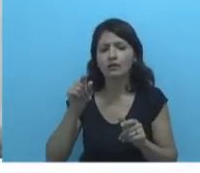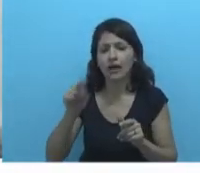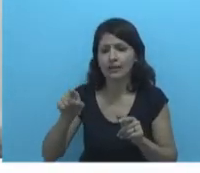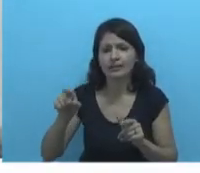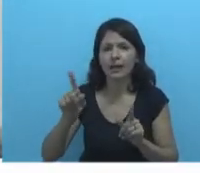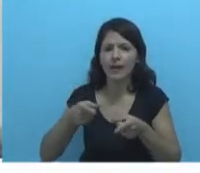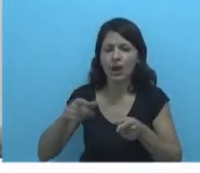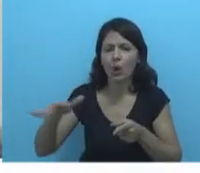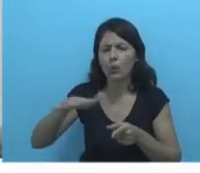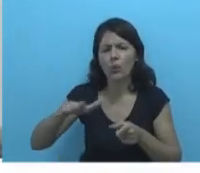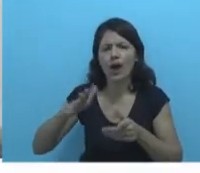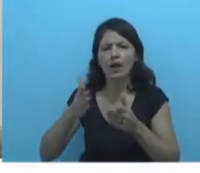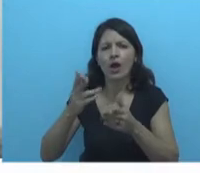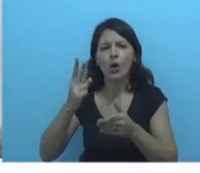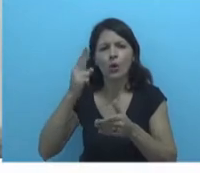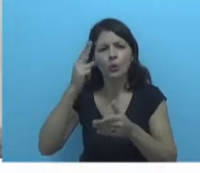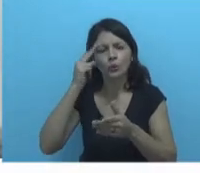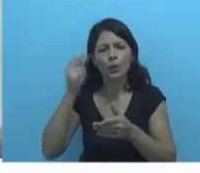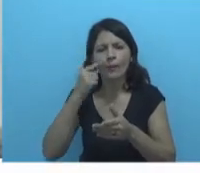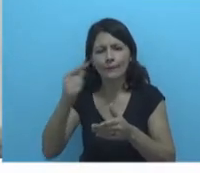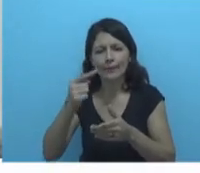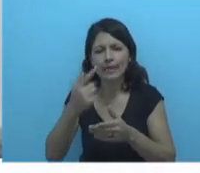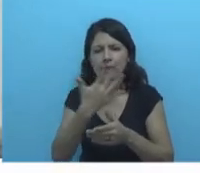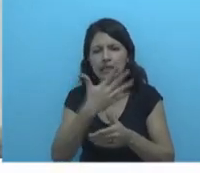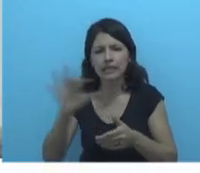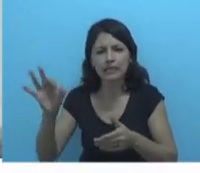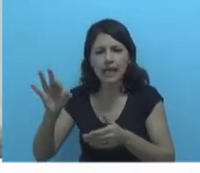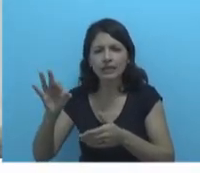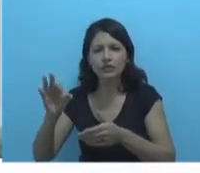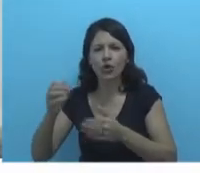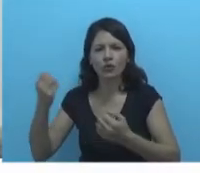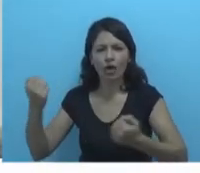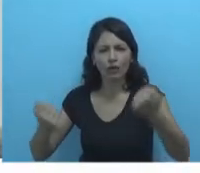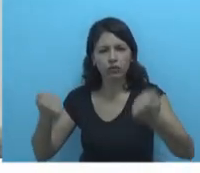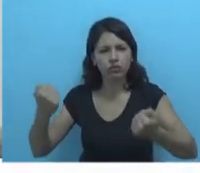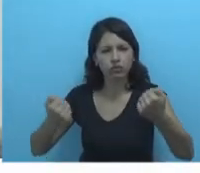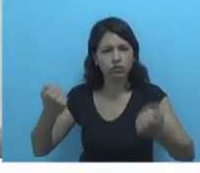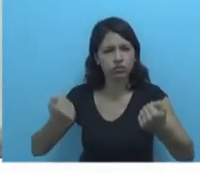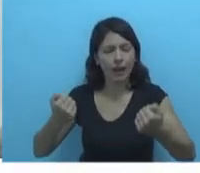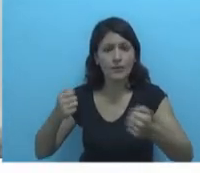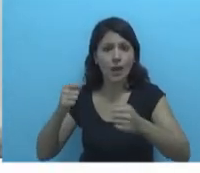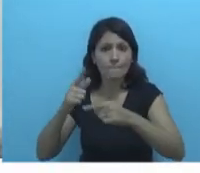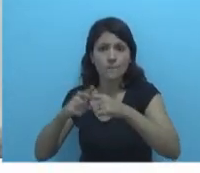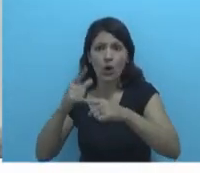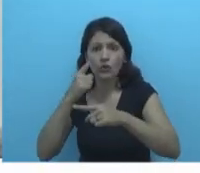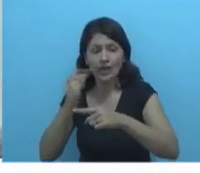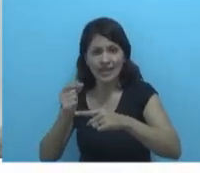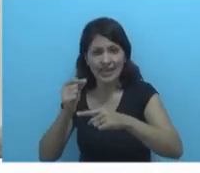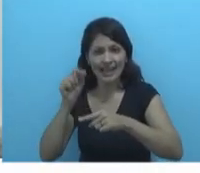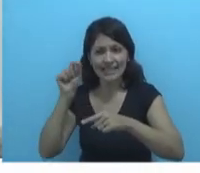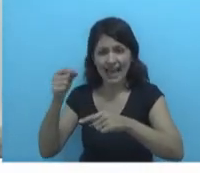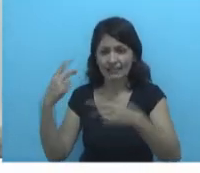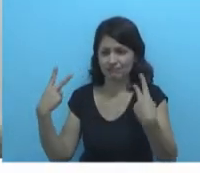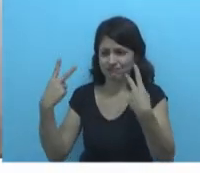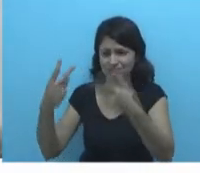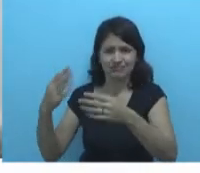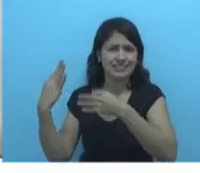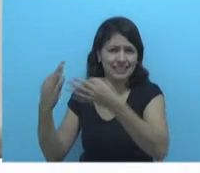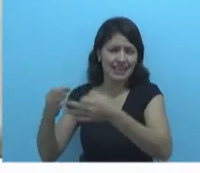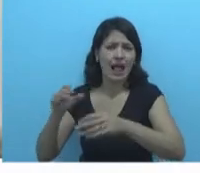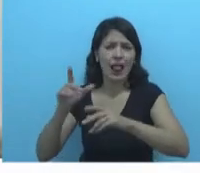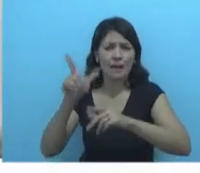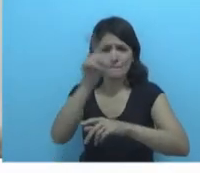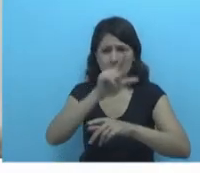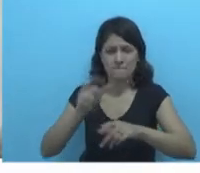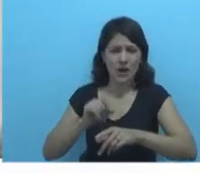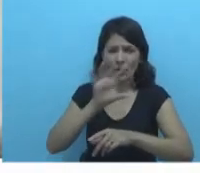ingresan 9.500 camiones por día provenientes de todas las partes del país, de